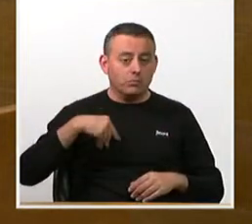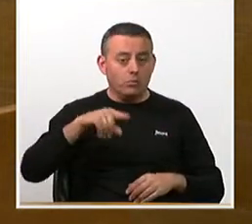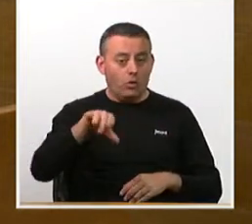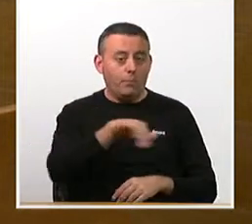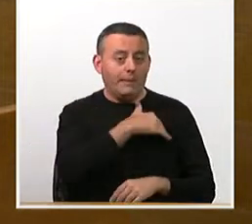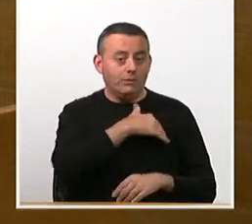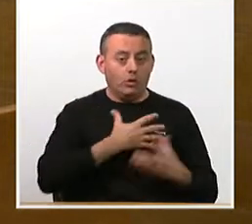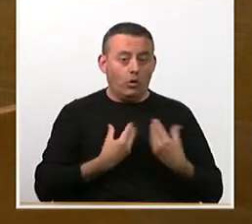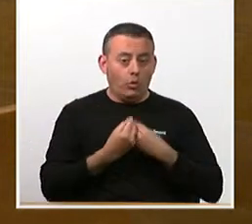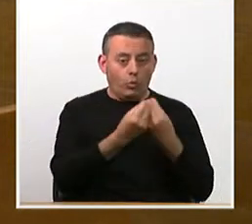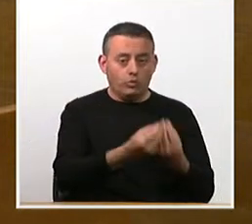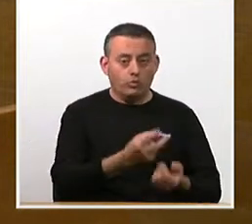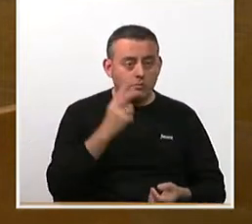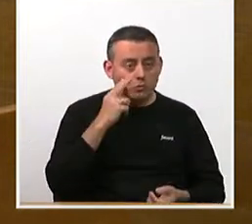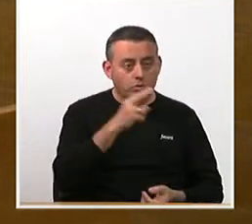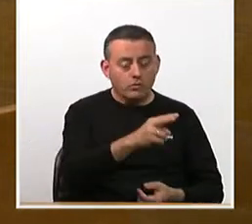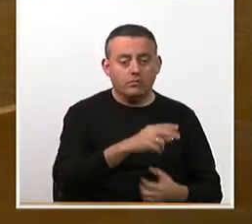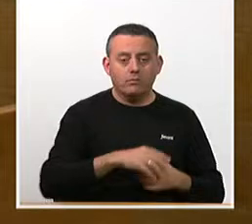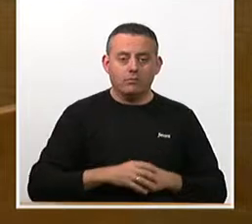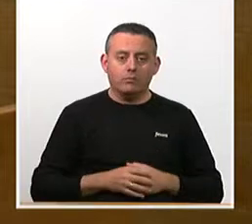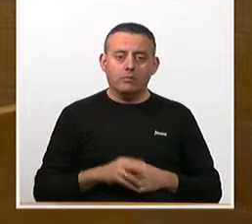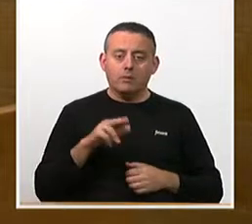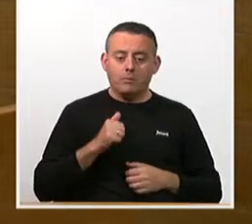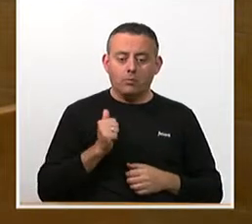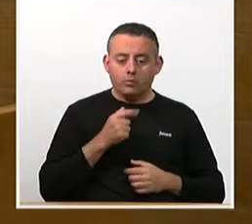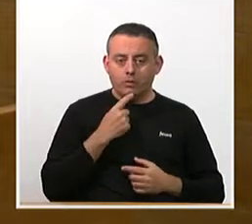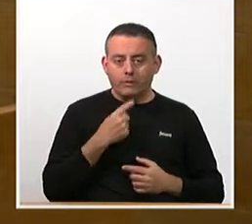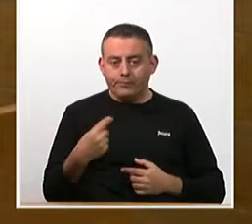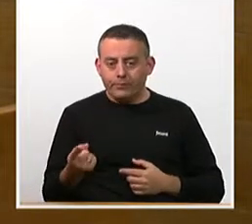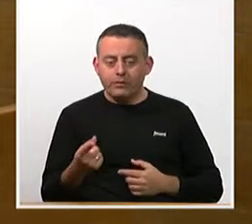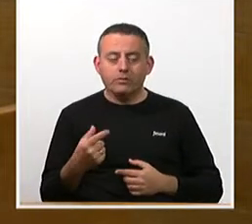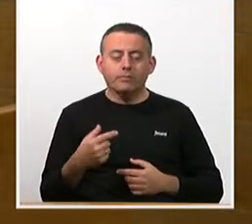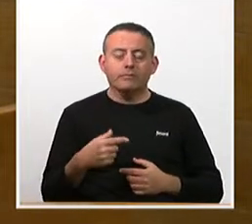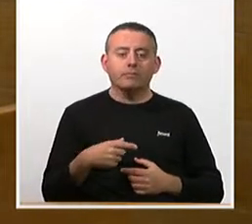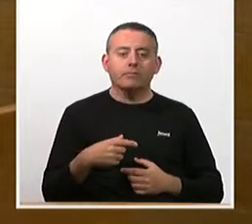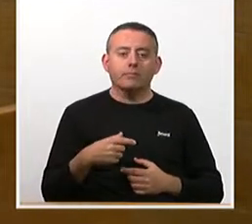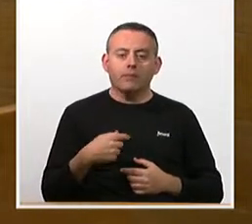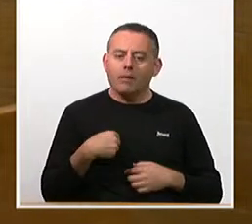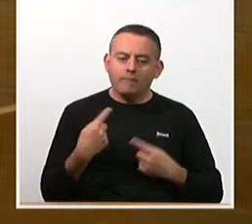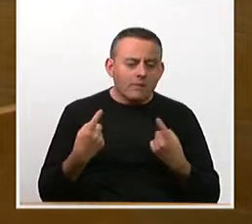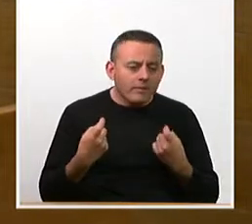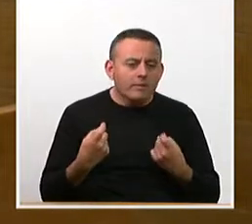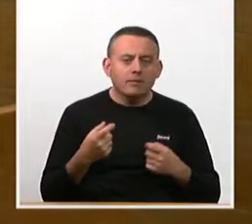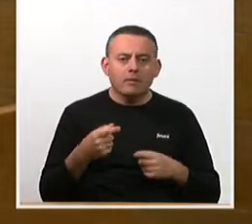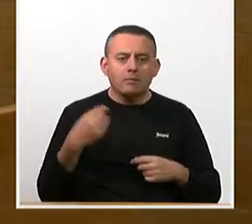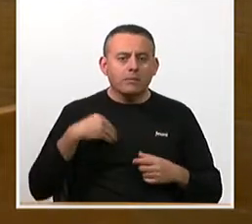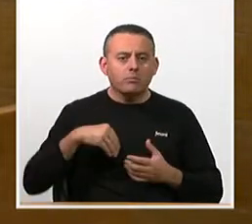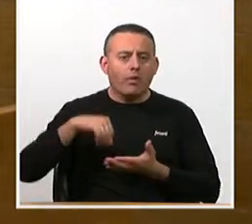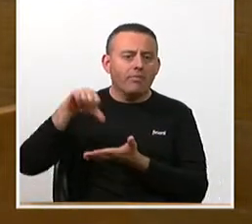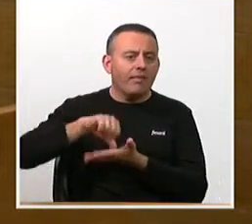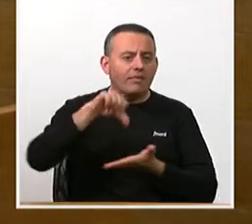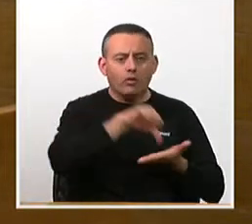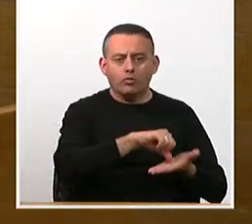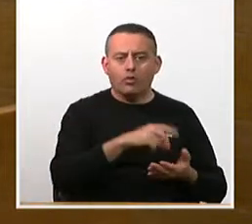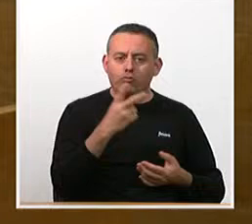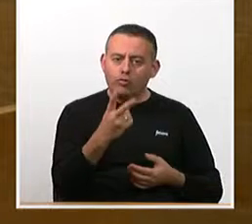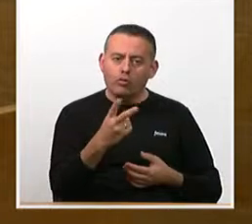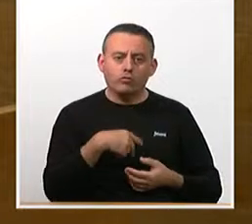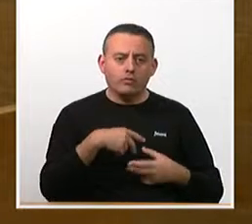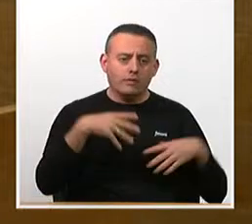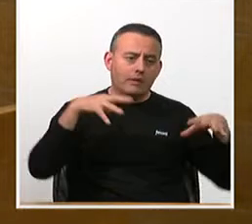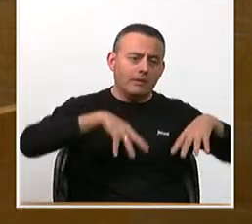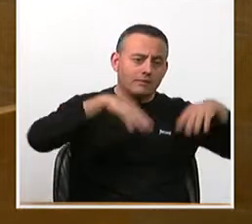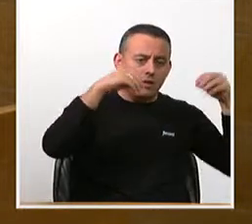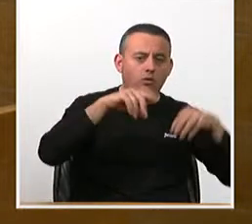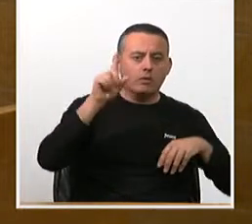oportunidad de decirle la la la necesidad que tenemos de esos dos centros tanto el castillo como el como el